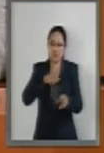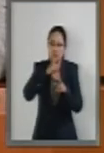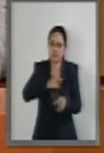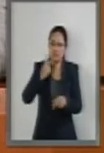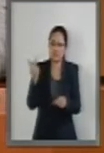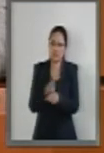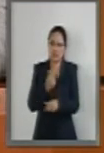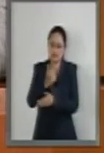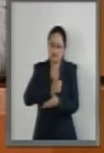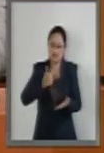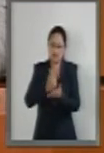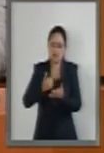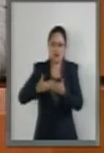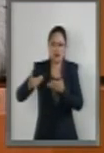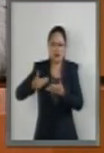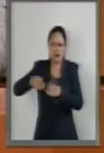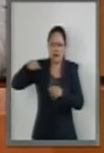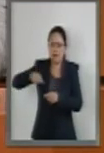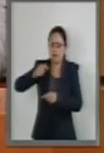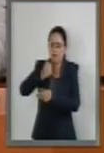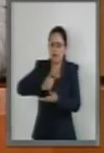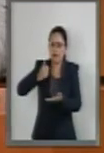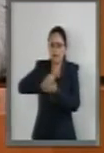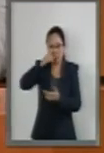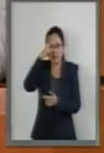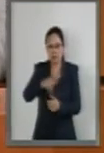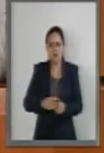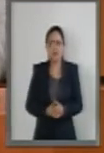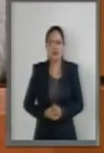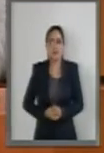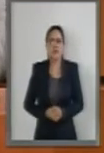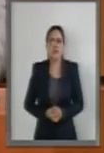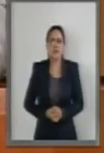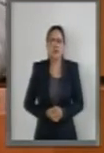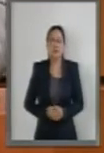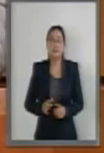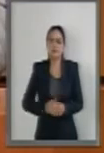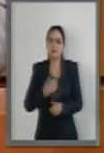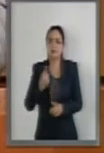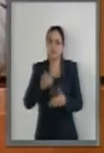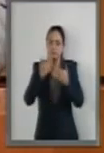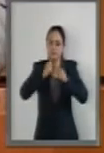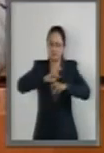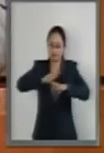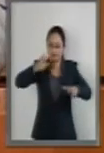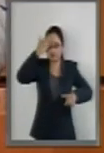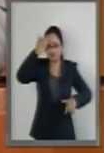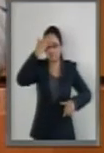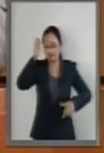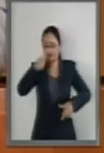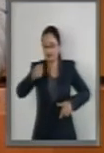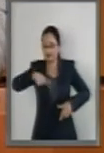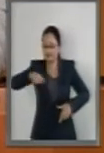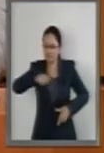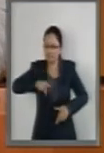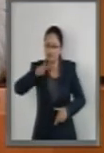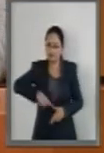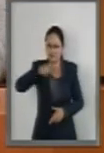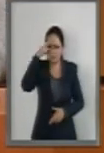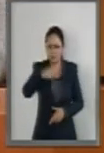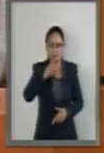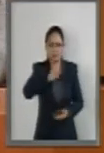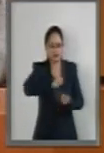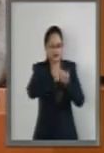urbano de hoy en día en nuestras ciudades de México. ¿Por qué? Porque no se reconoce la realidad mexicana, que es la